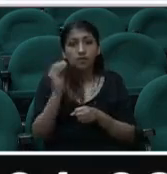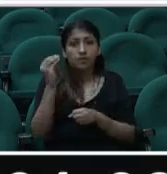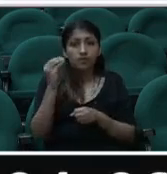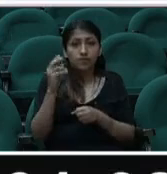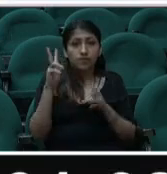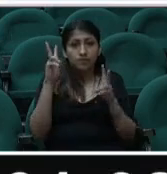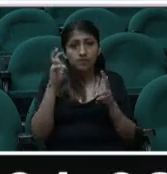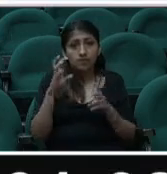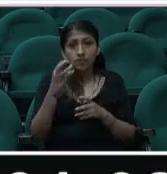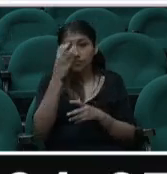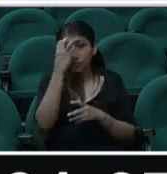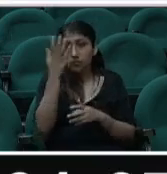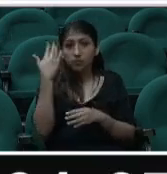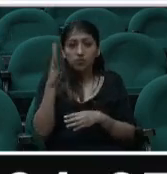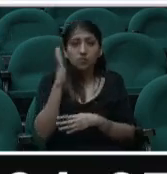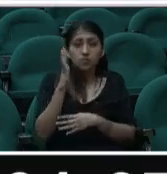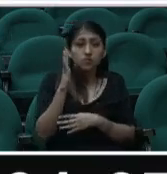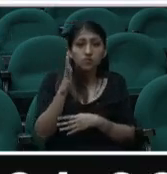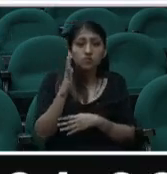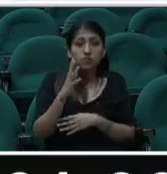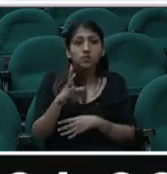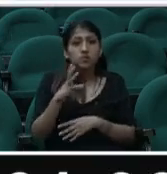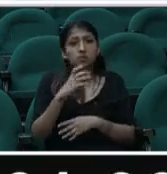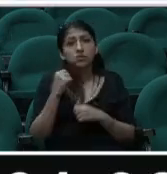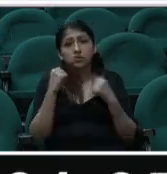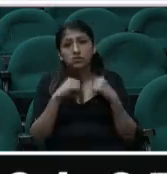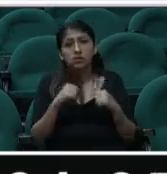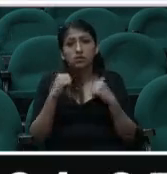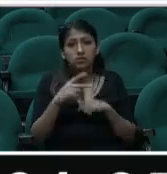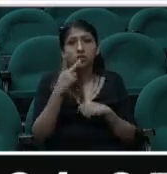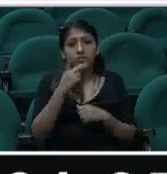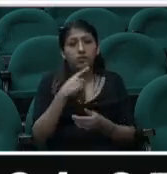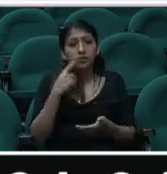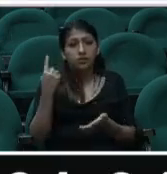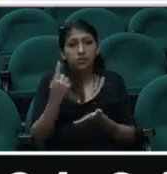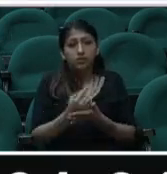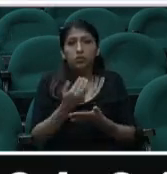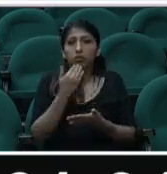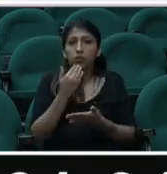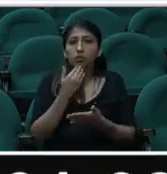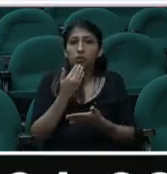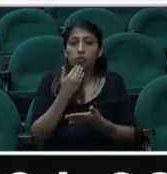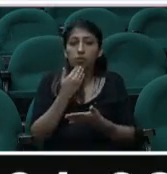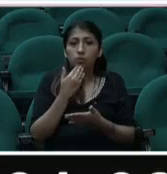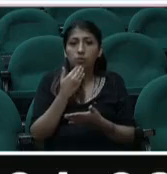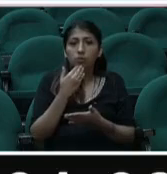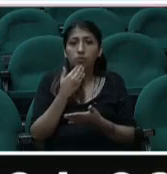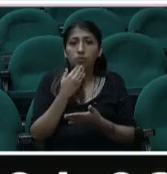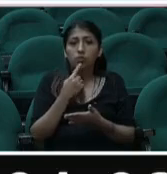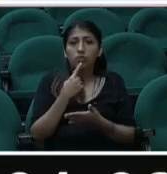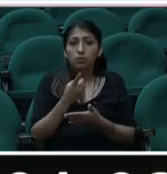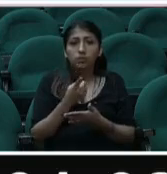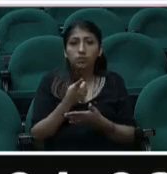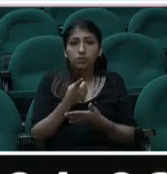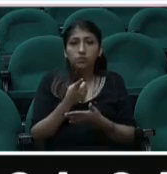inicia en el tema educativo es lamentable ver la situación real como lo indicaba inicialmente en la intervención